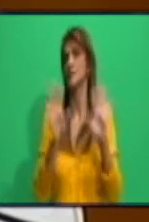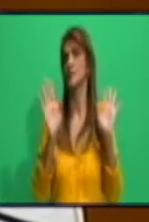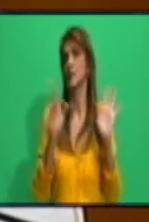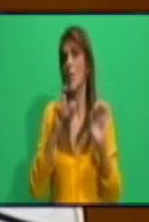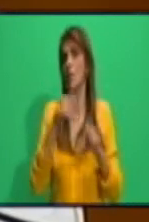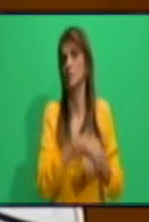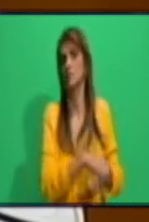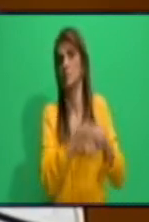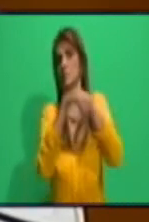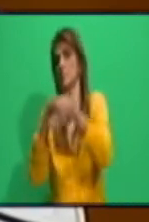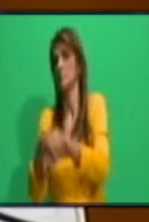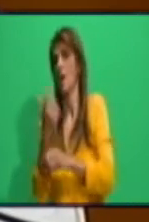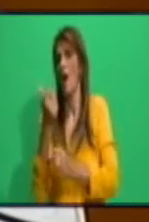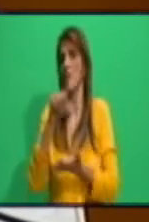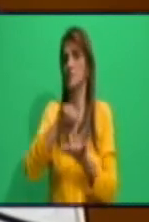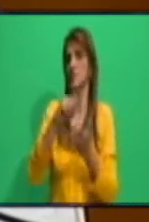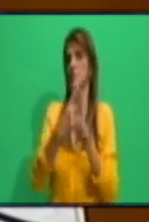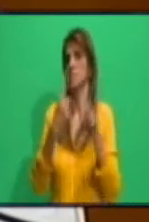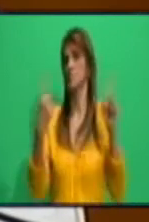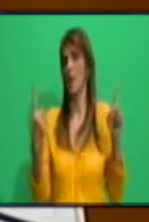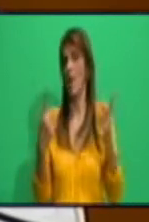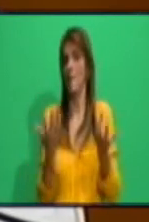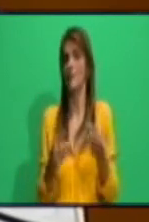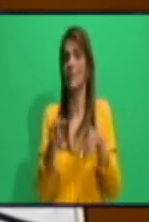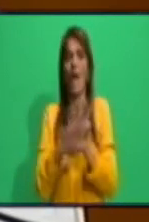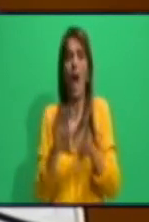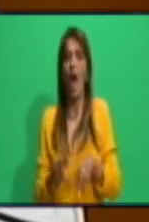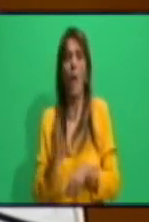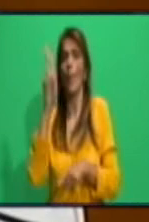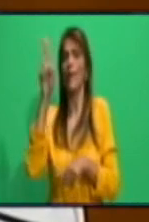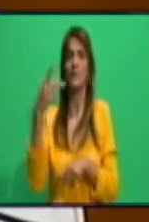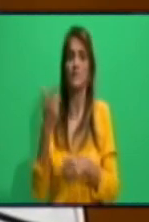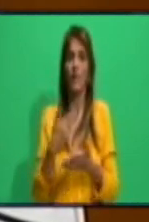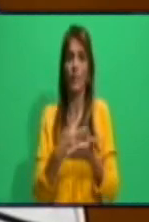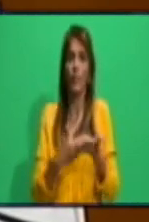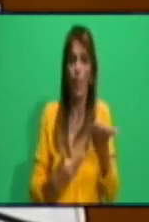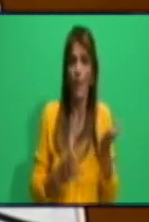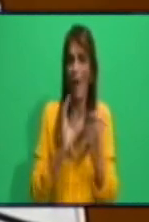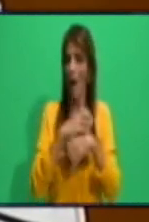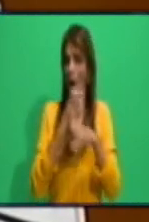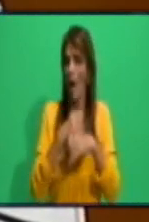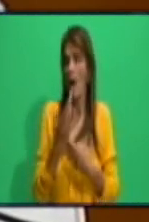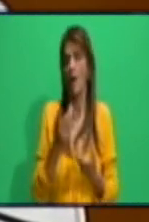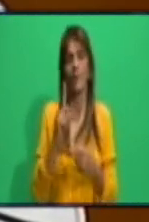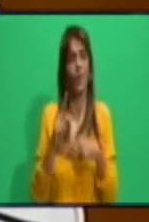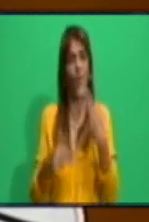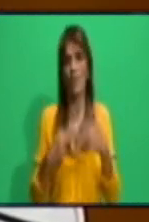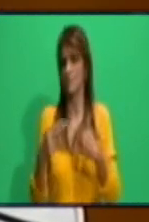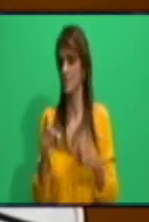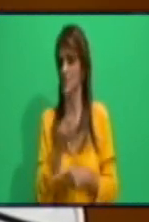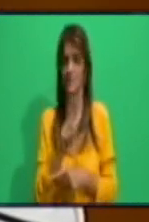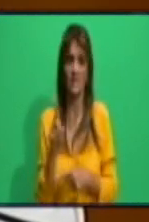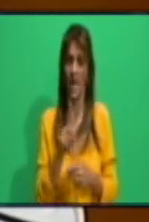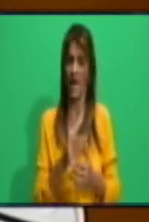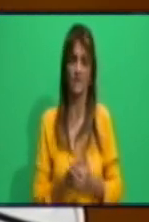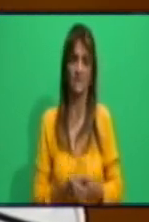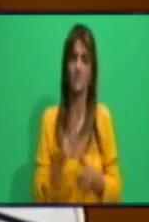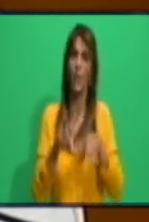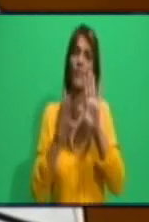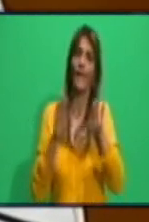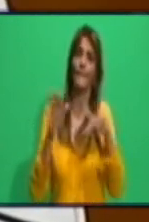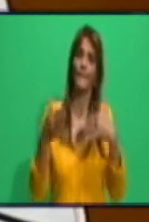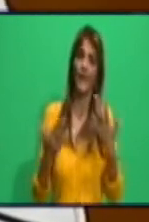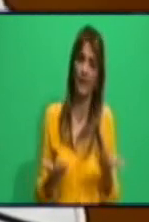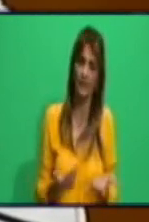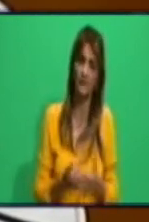PCR. Eso depende de la encuesta epidemiológica y el momento en que tuvo contacto el paciente, el contacto de riesgo con el caso confirmado. No es que